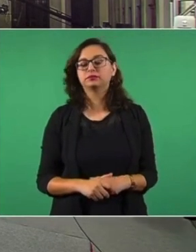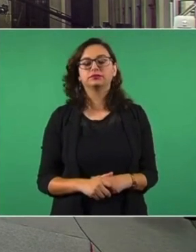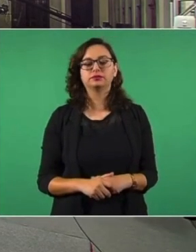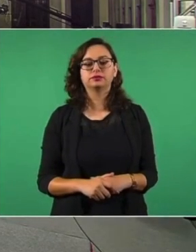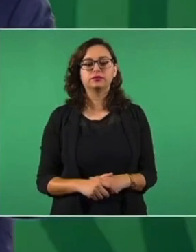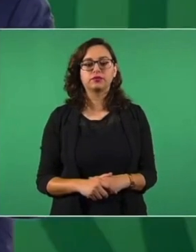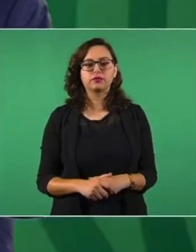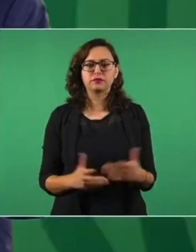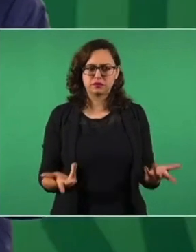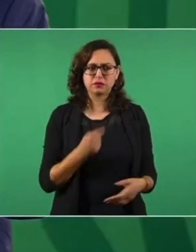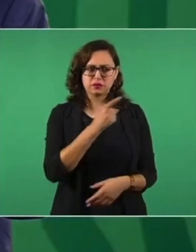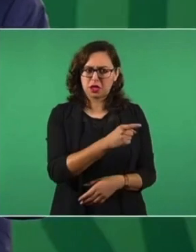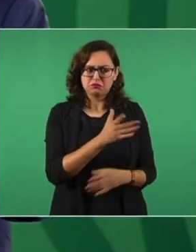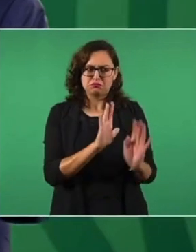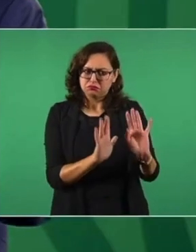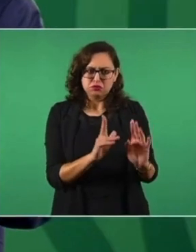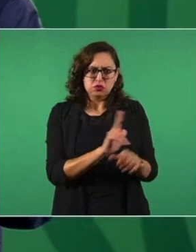¿Puede ir a declarar?